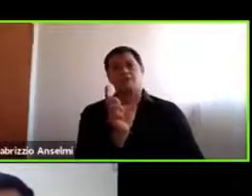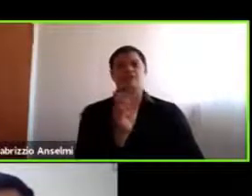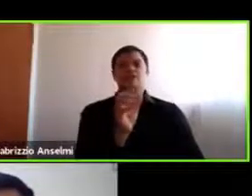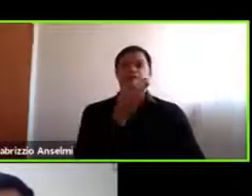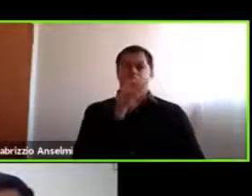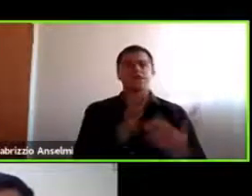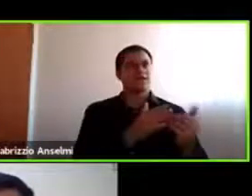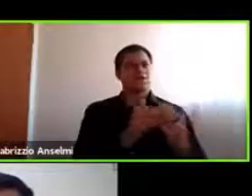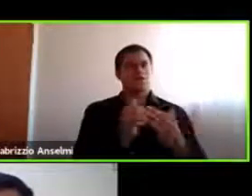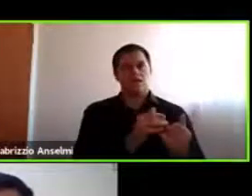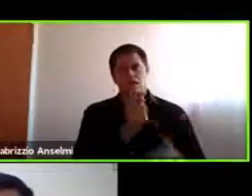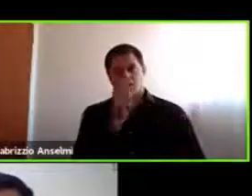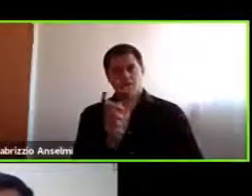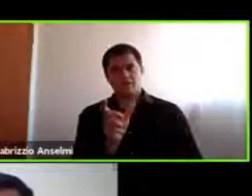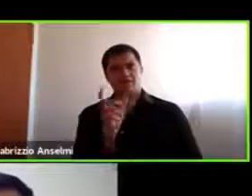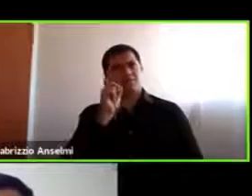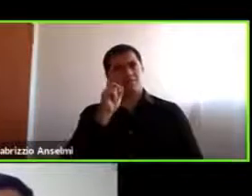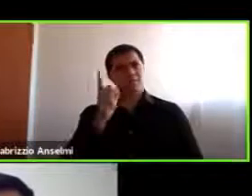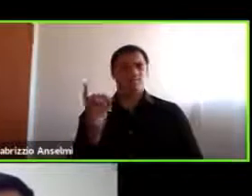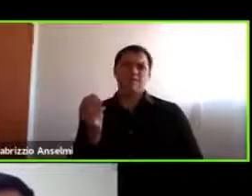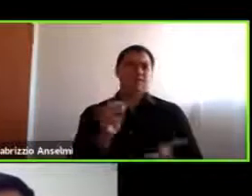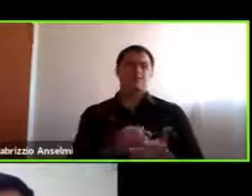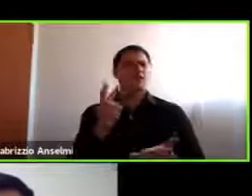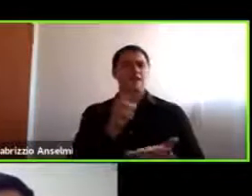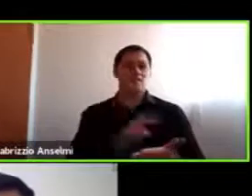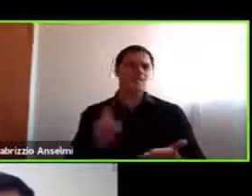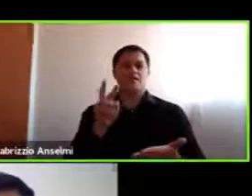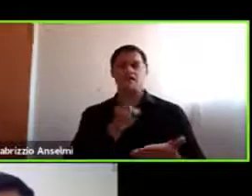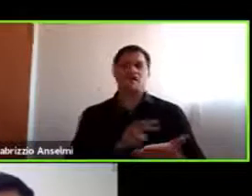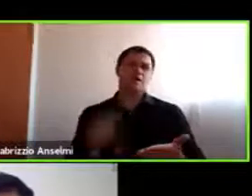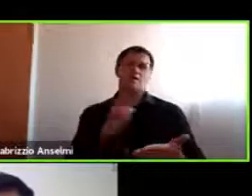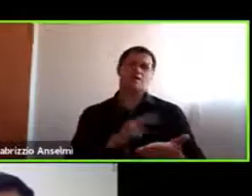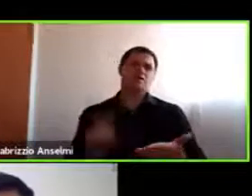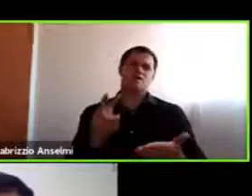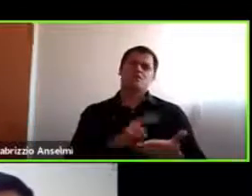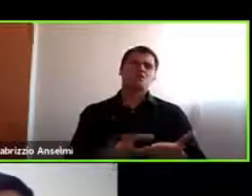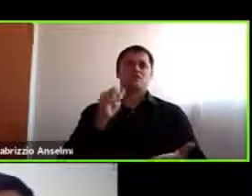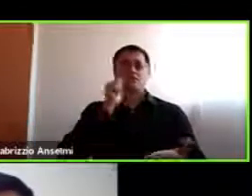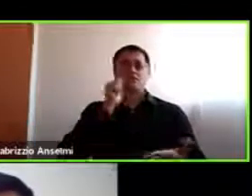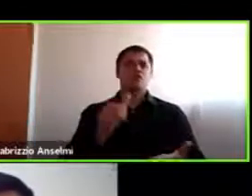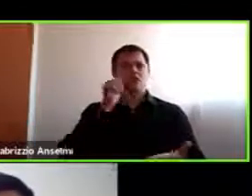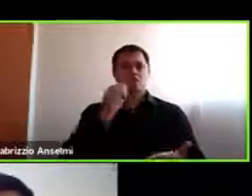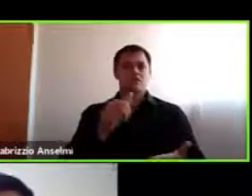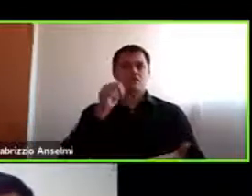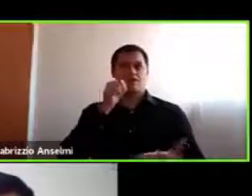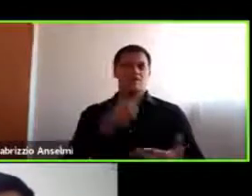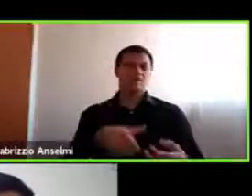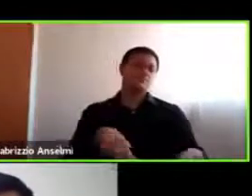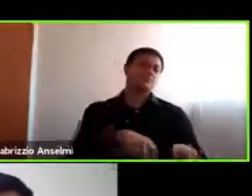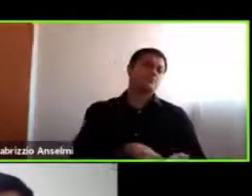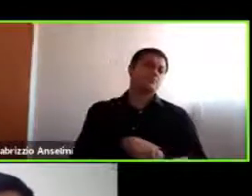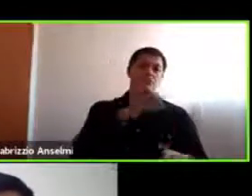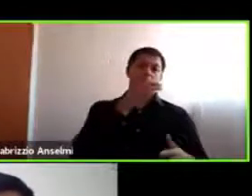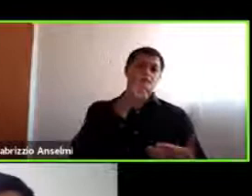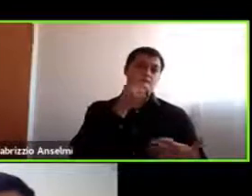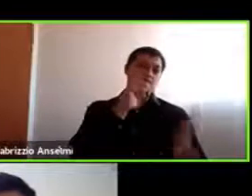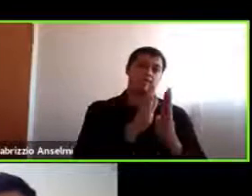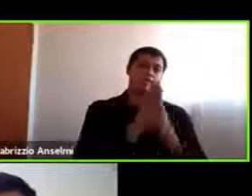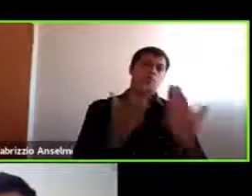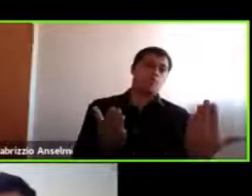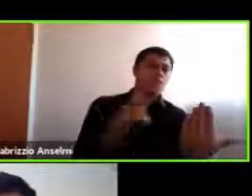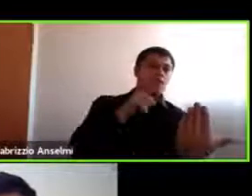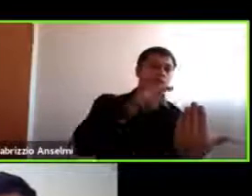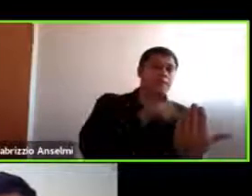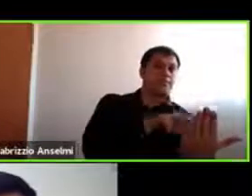pero sobre todo le leería le leería cuentos todos los días sentarte con ella al lado e irle señalando para que ella pueda hacer esa